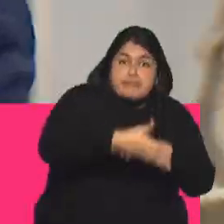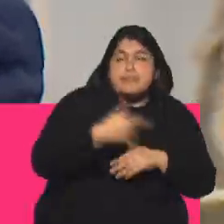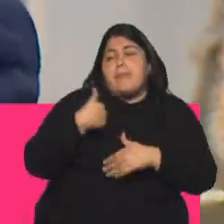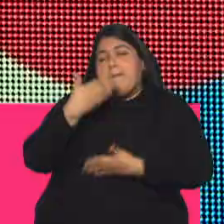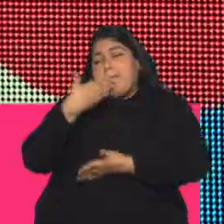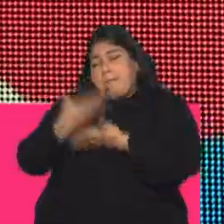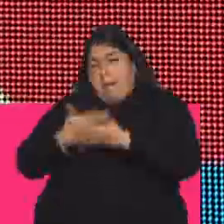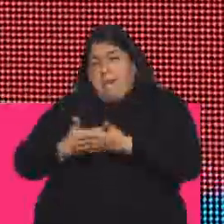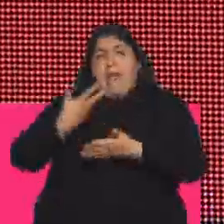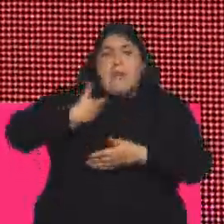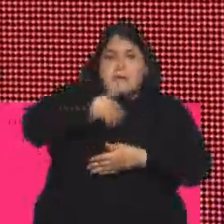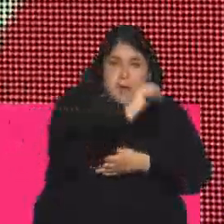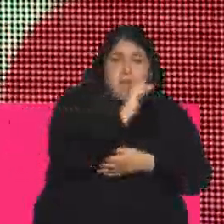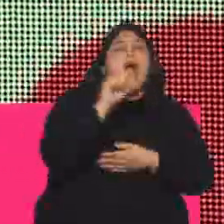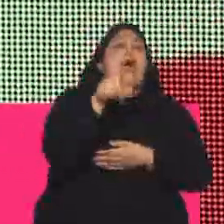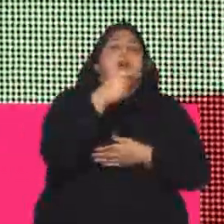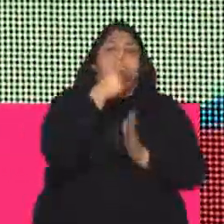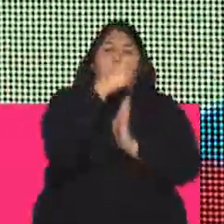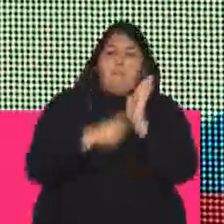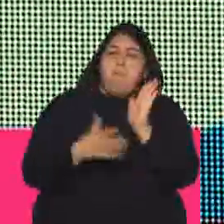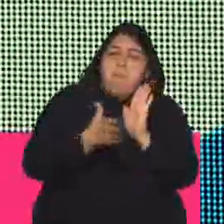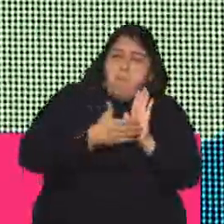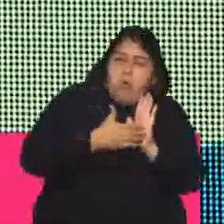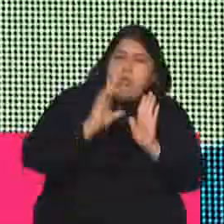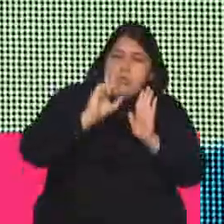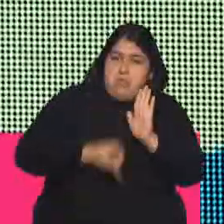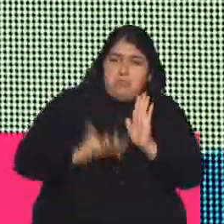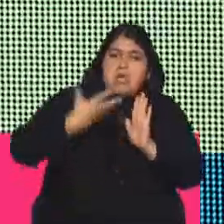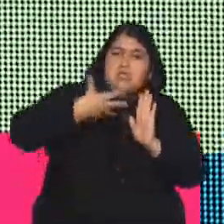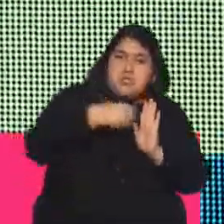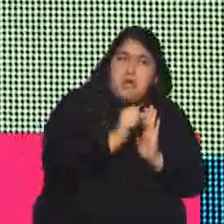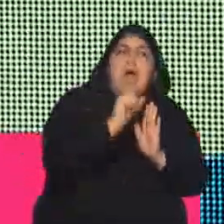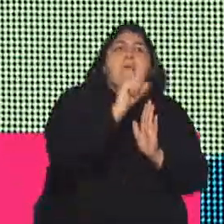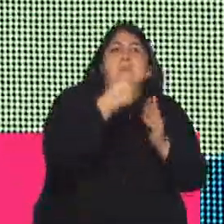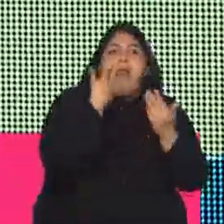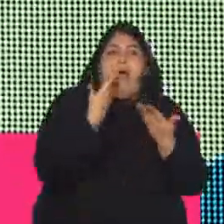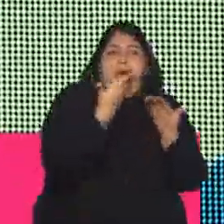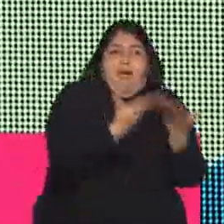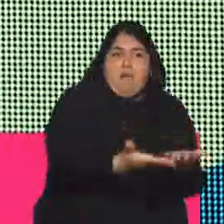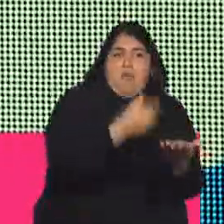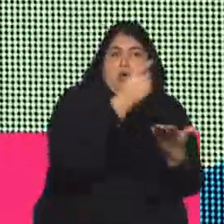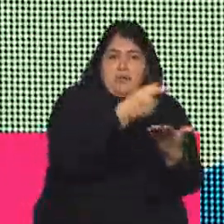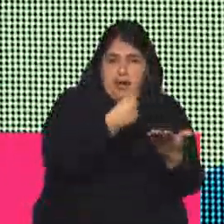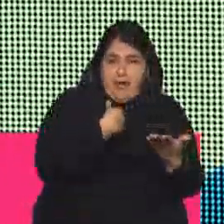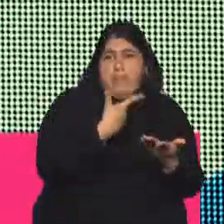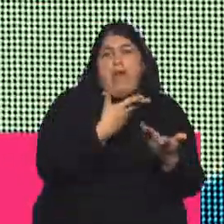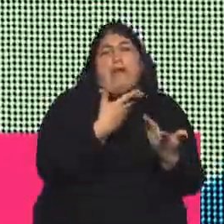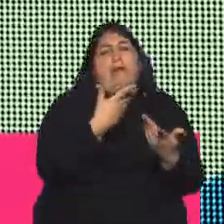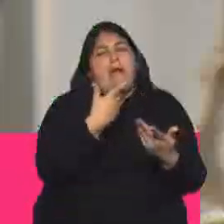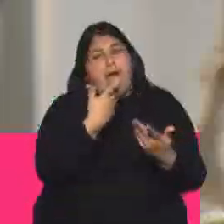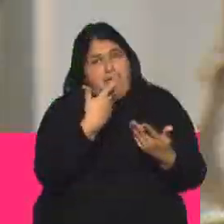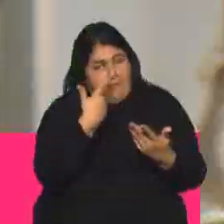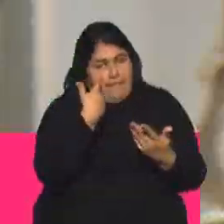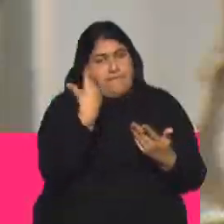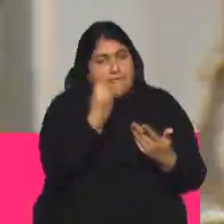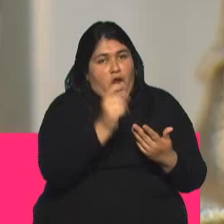sos además monotributista también, vas con todo para que no tengan ninguna excusa de subirte el límite. Que lo puedan